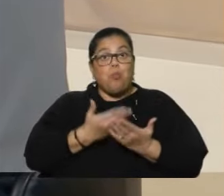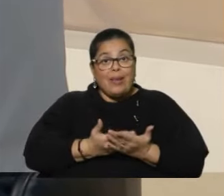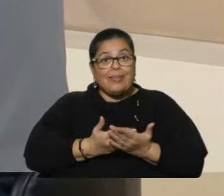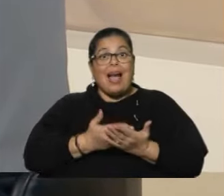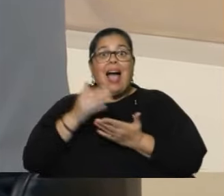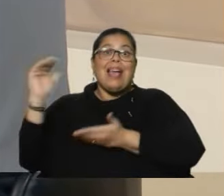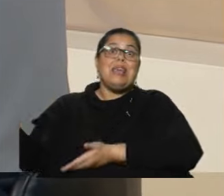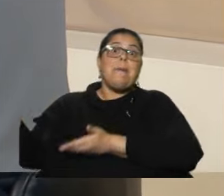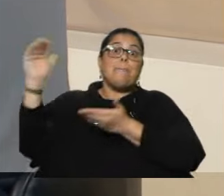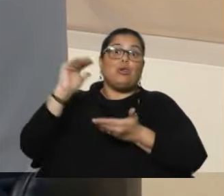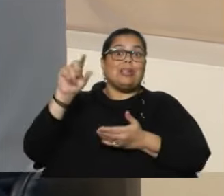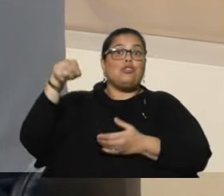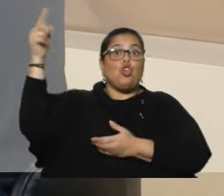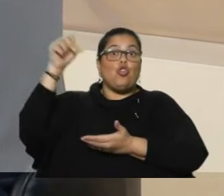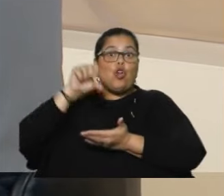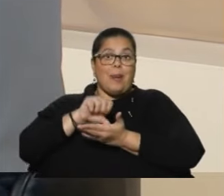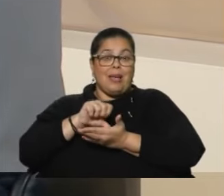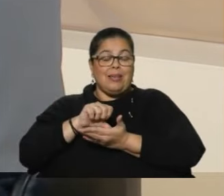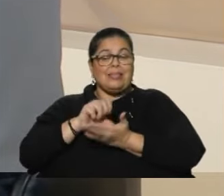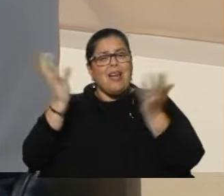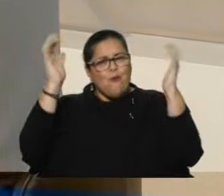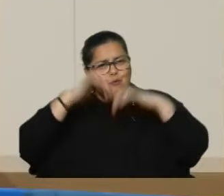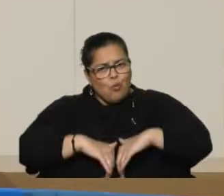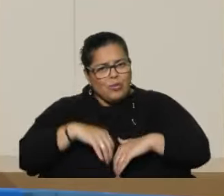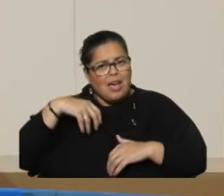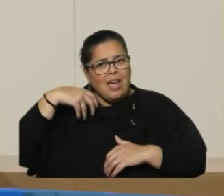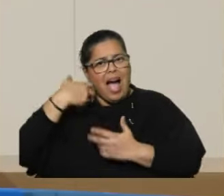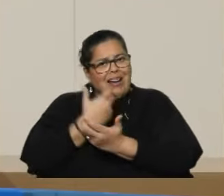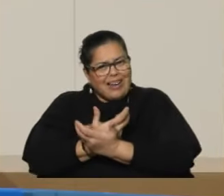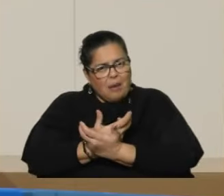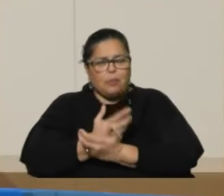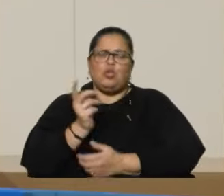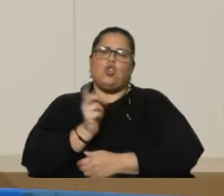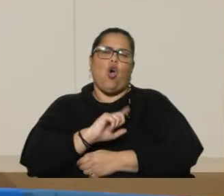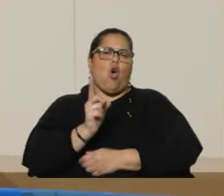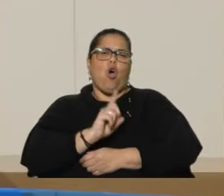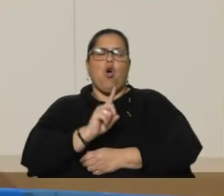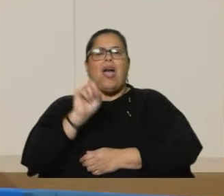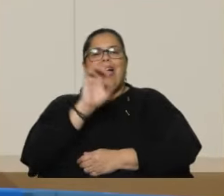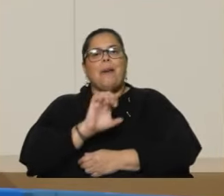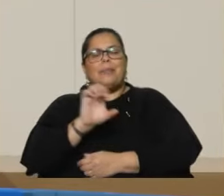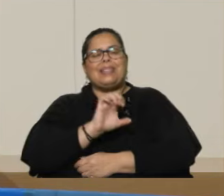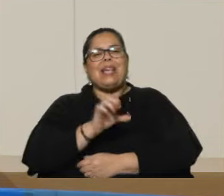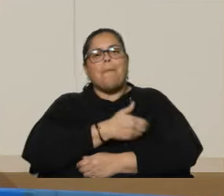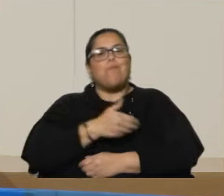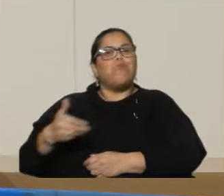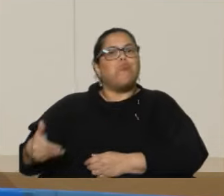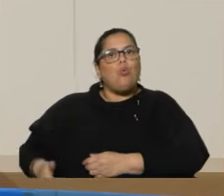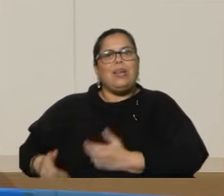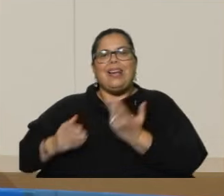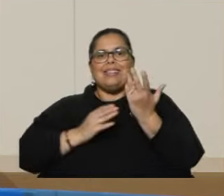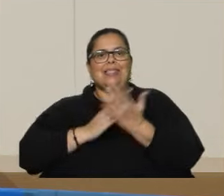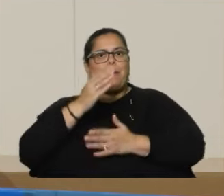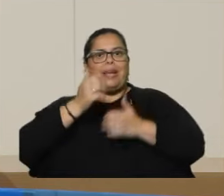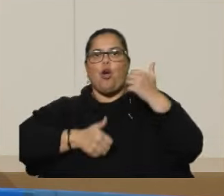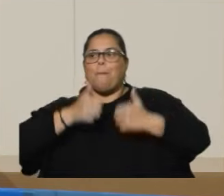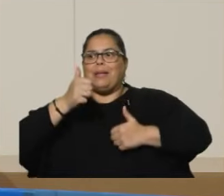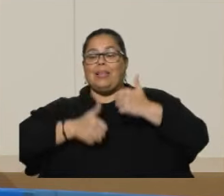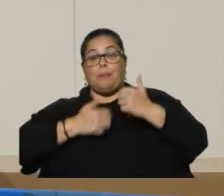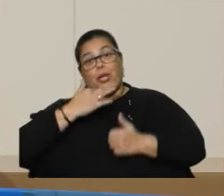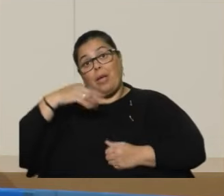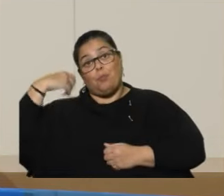pregunto porque también trabajan miles de personas. No se funde ANCAP. ANCAP, las empresas públicas en este país, cuando se las han llamado a competir, han competido bien y han ganado. Y Antel es el